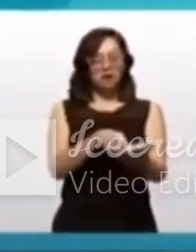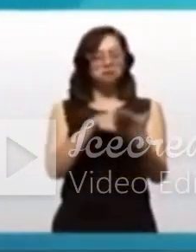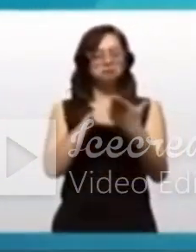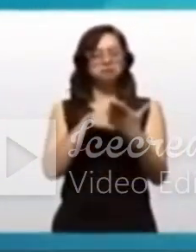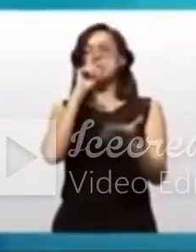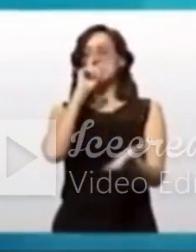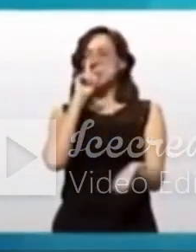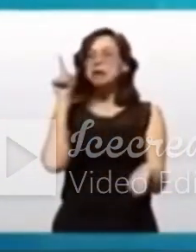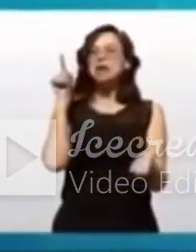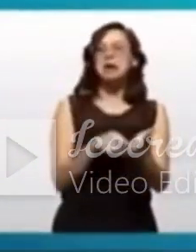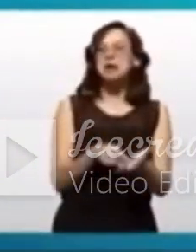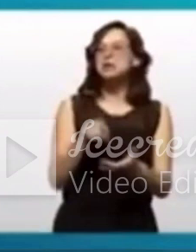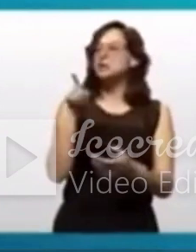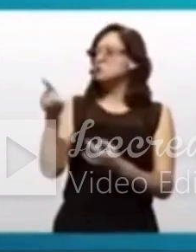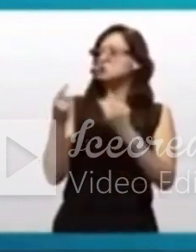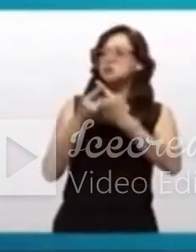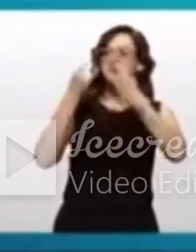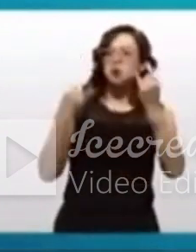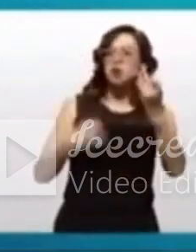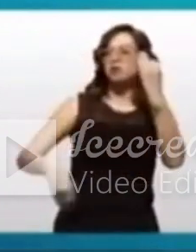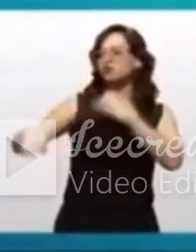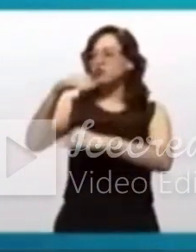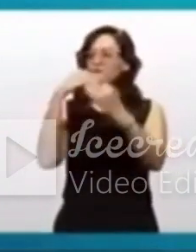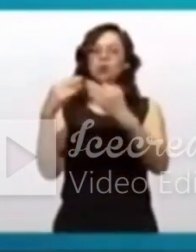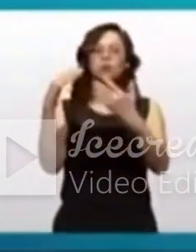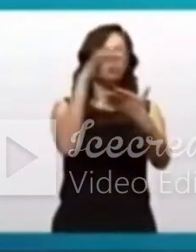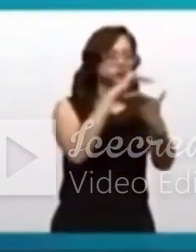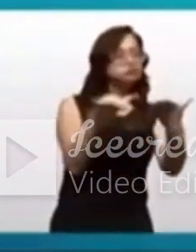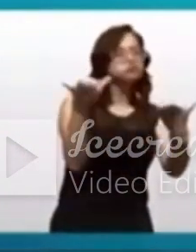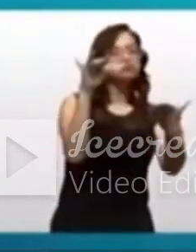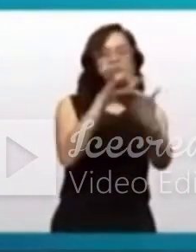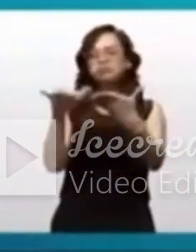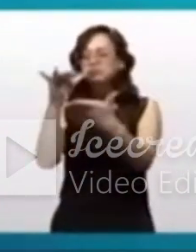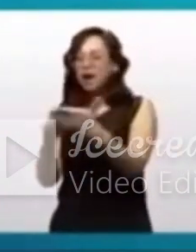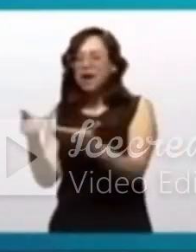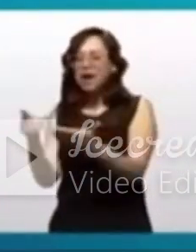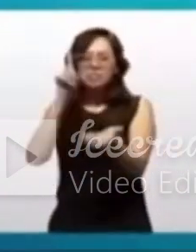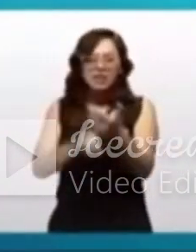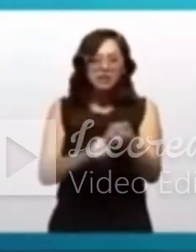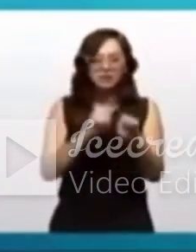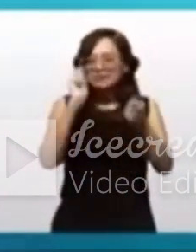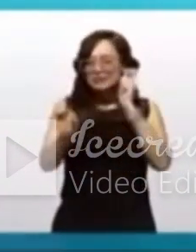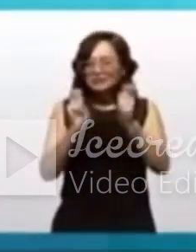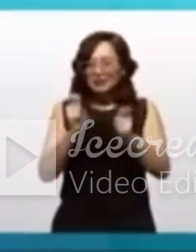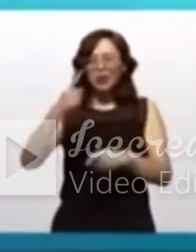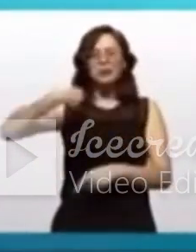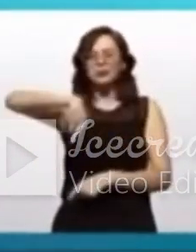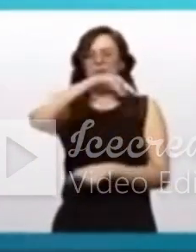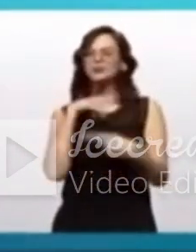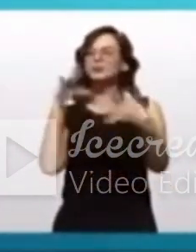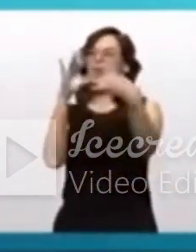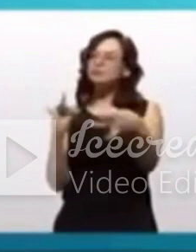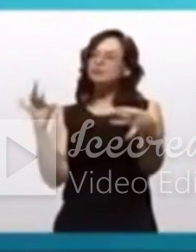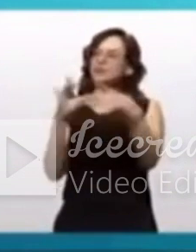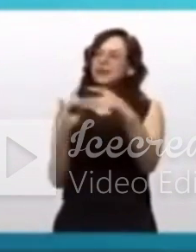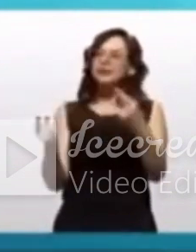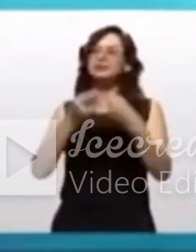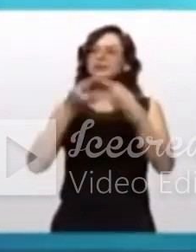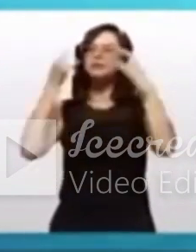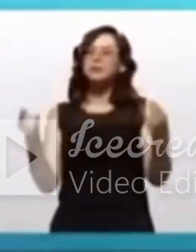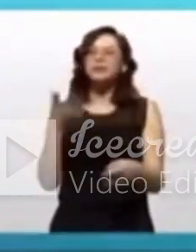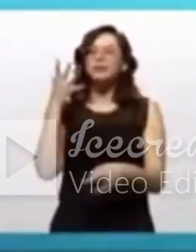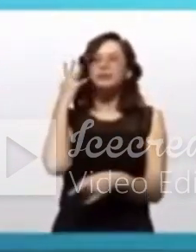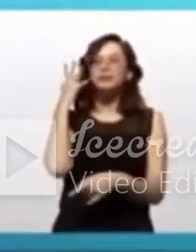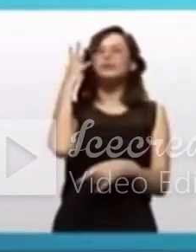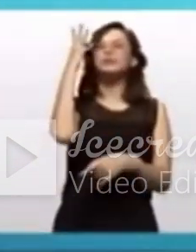decidimos leer cada uno de tus cuentos, como si en cada línea estuviera el secreto para forjarnos el oficio de narrar y el camino que nos conduciría a la